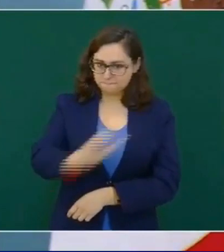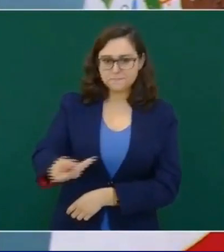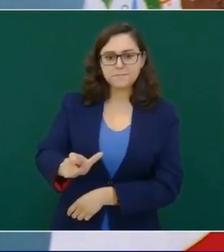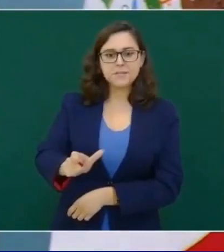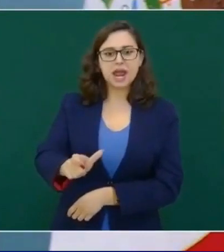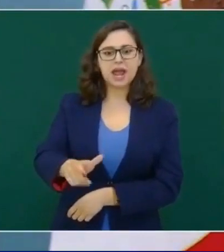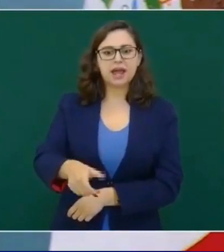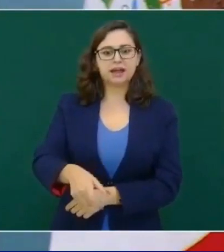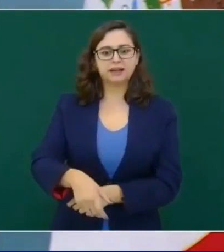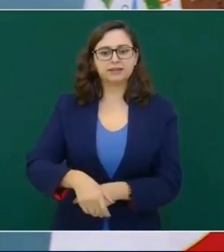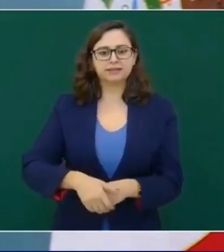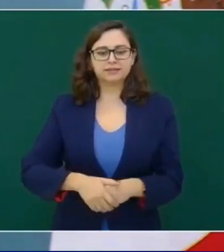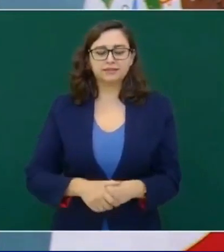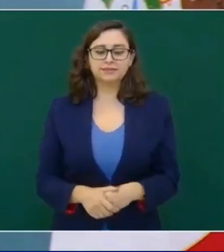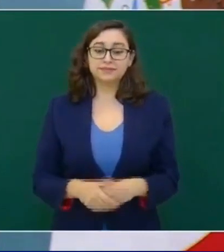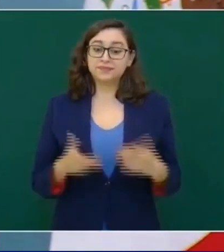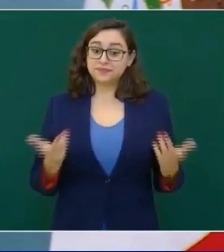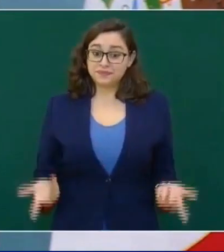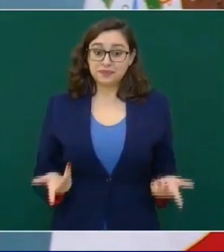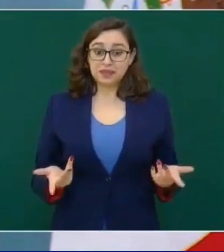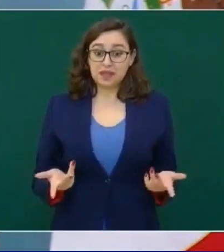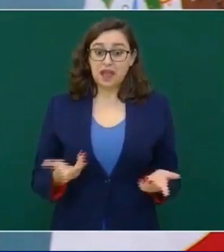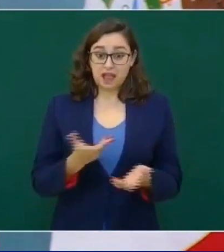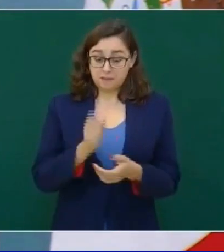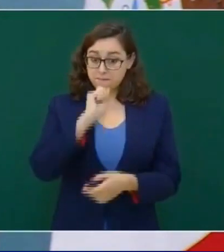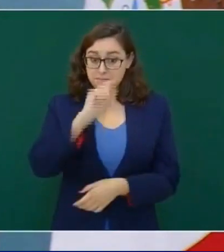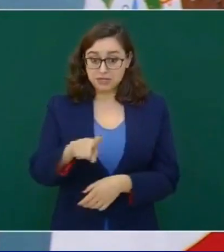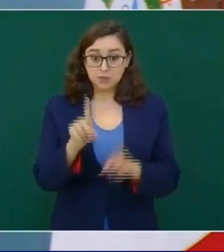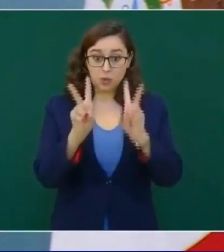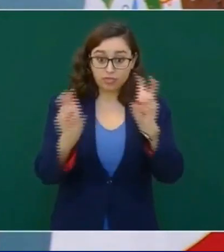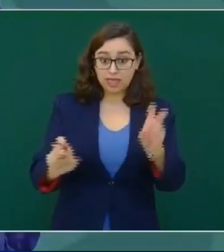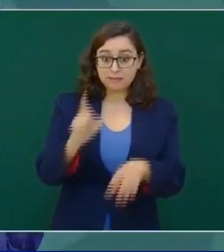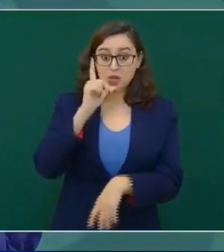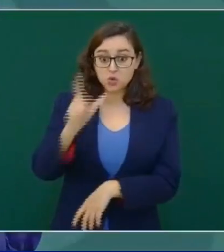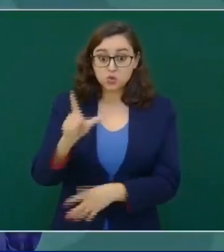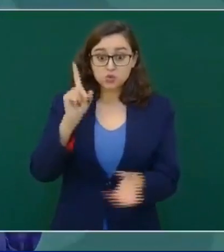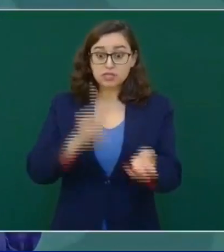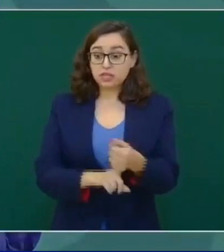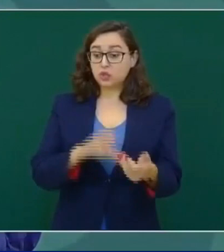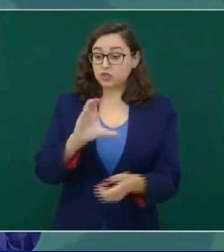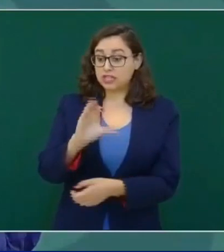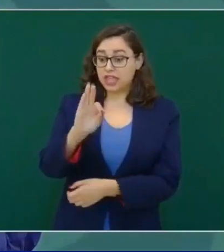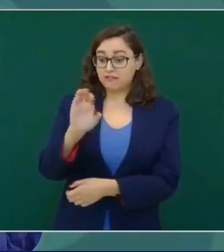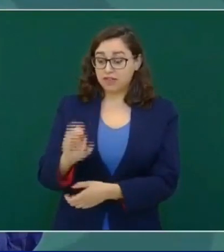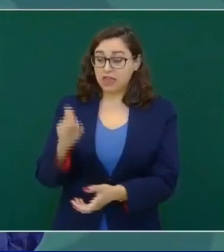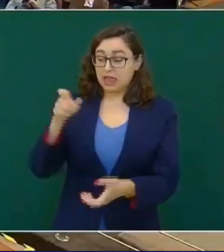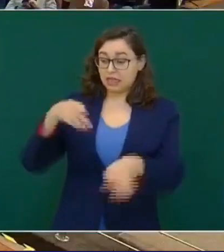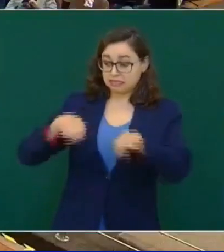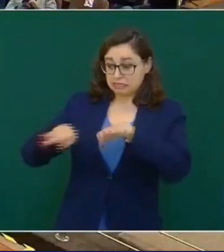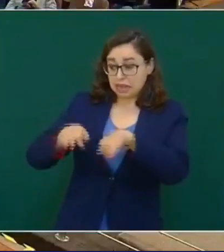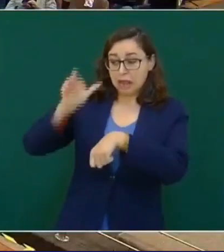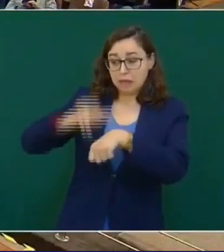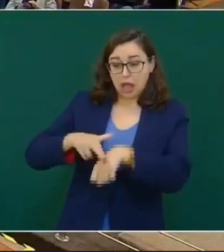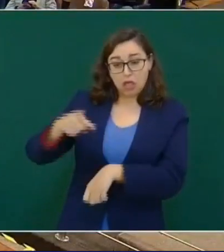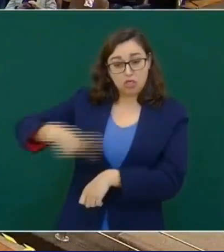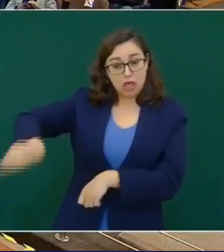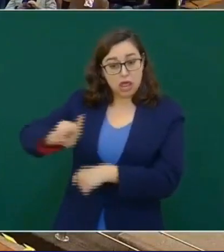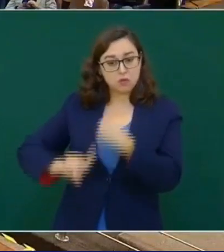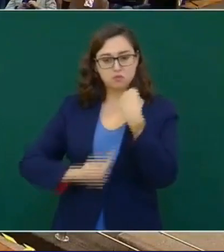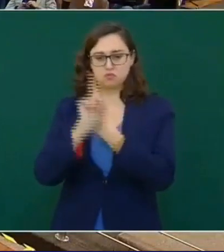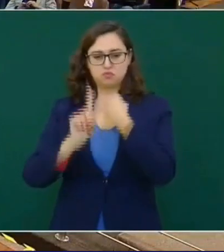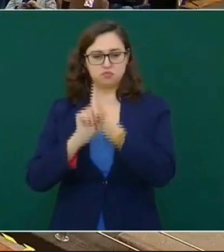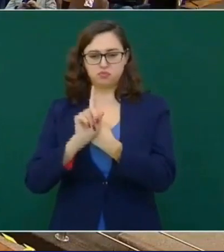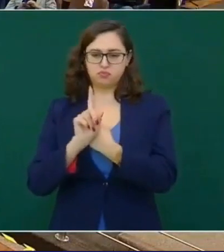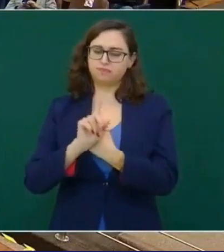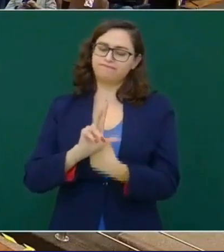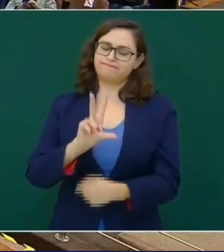Entonces, no son los trabajadores el problema en la Comisión Federal de Electricidad. Presidente, pero retomando, ¿no es un contrasentido que